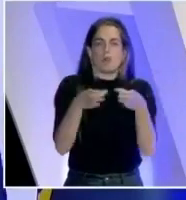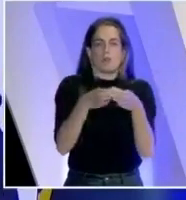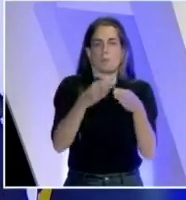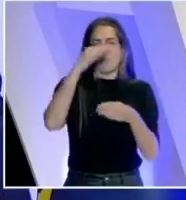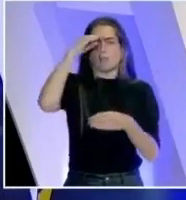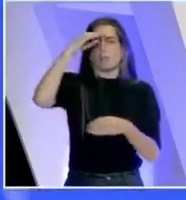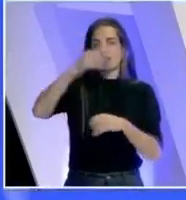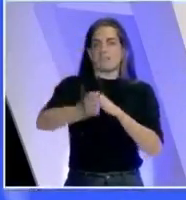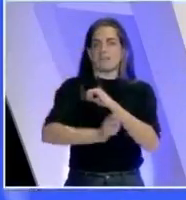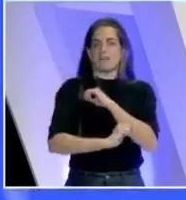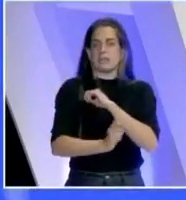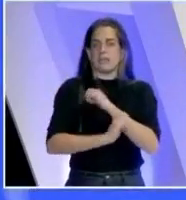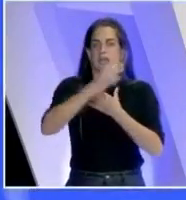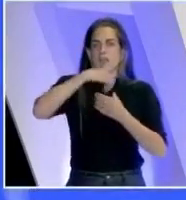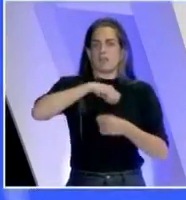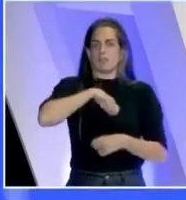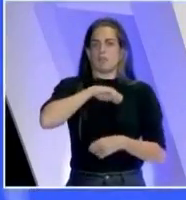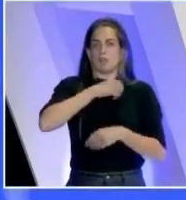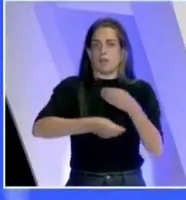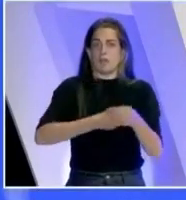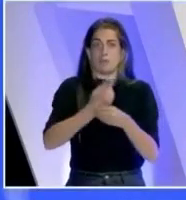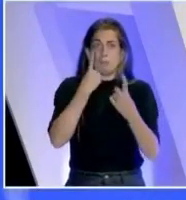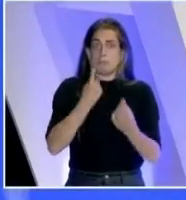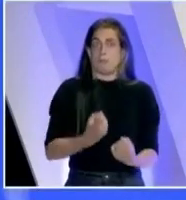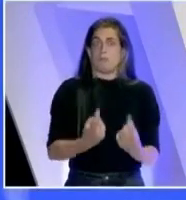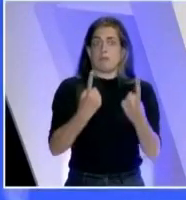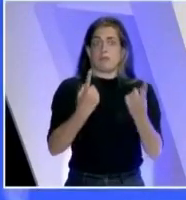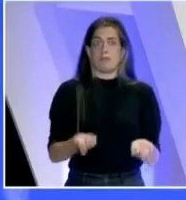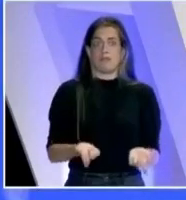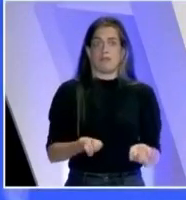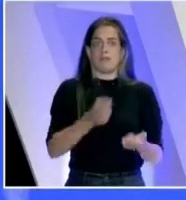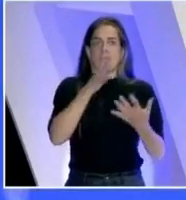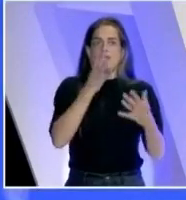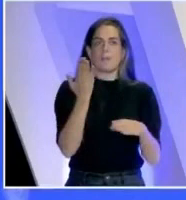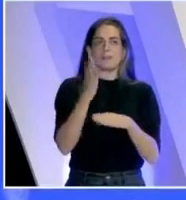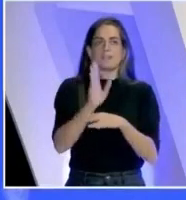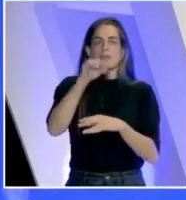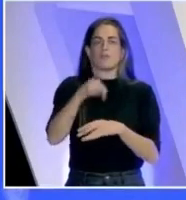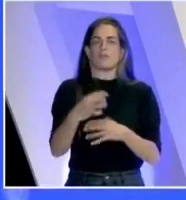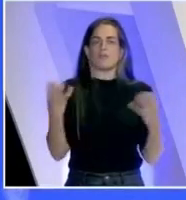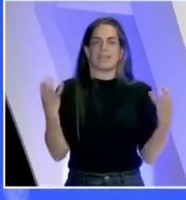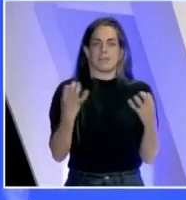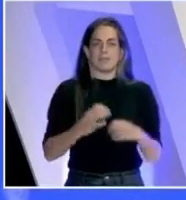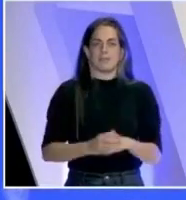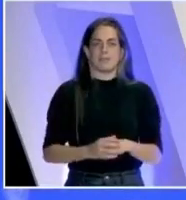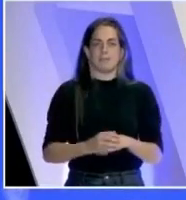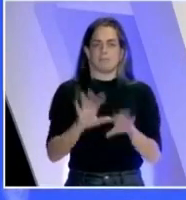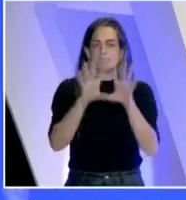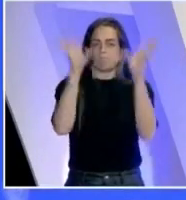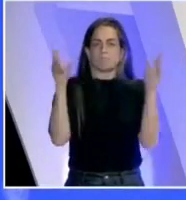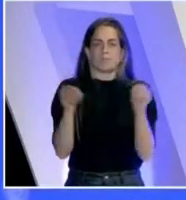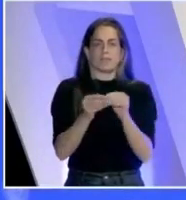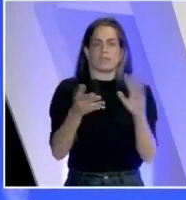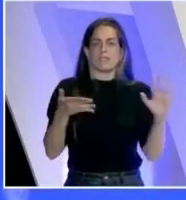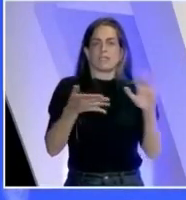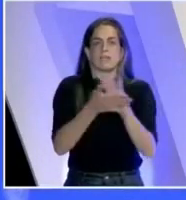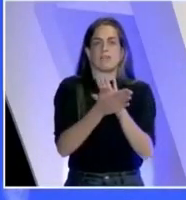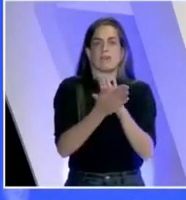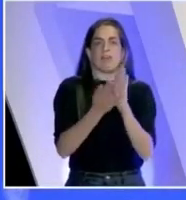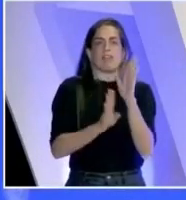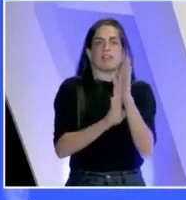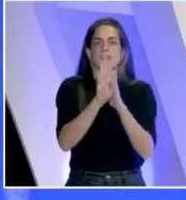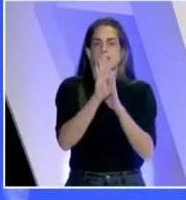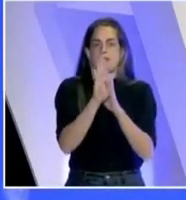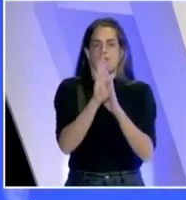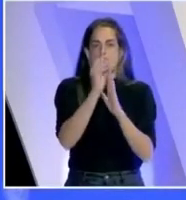estratégica que realizamos en nuestro país. Lo que presentamos hoy es, en definitiva, el fruto de esa labor. Una